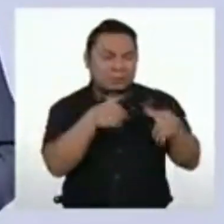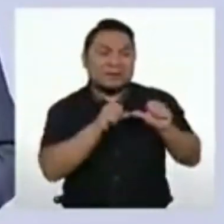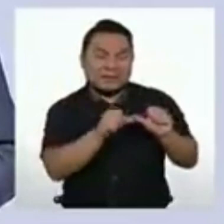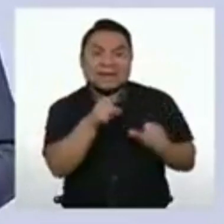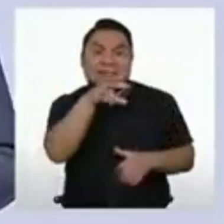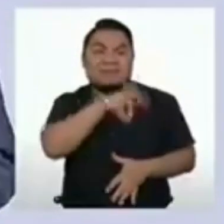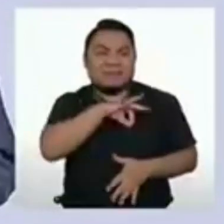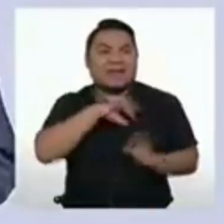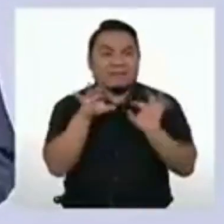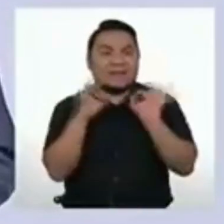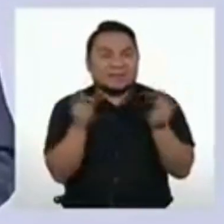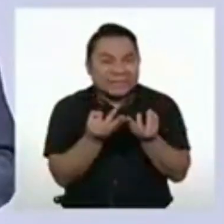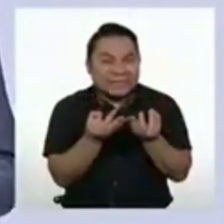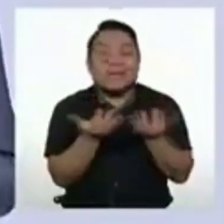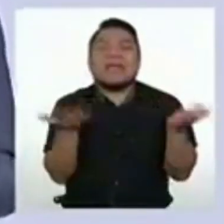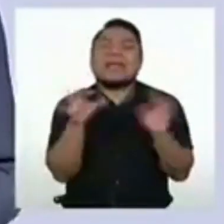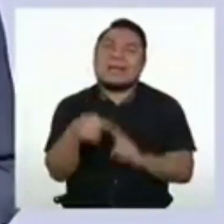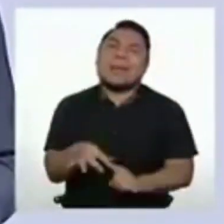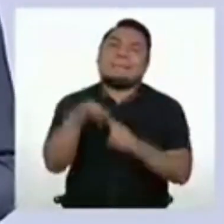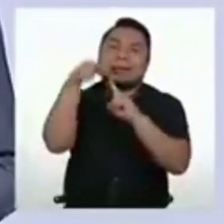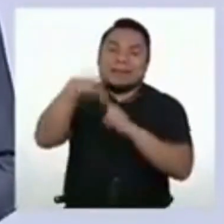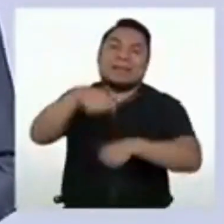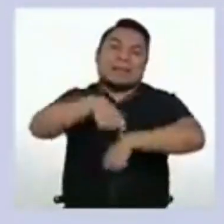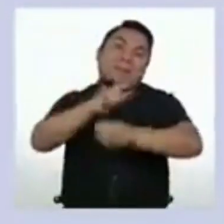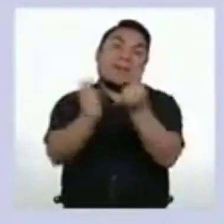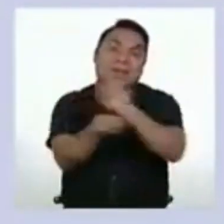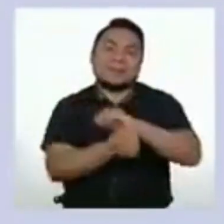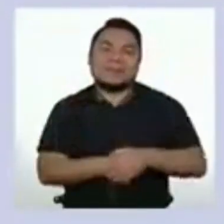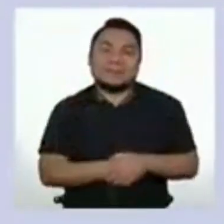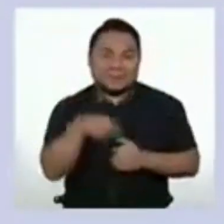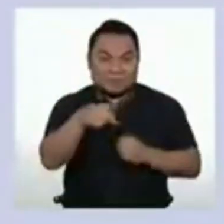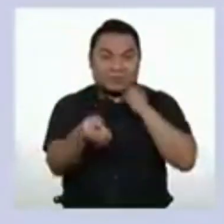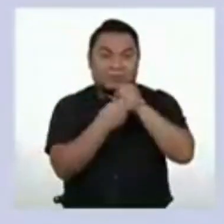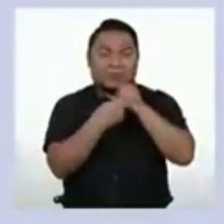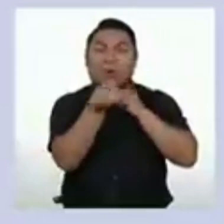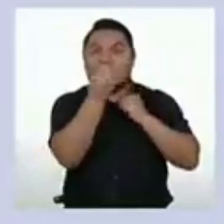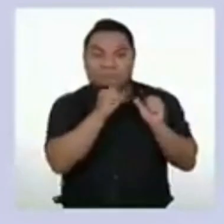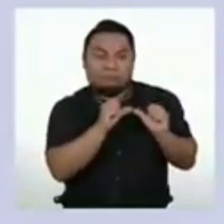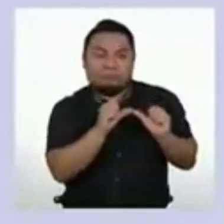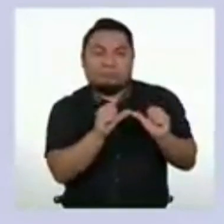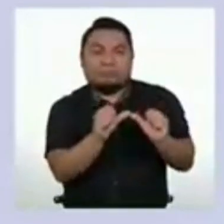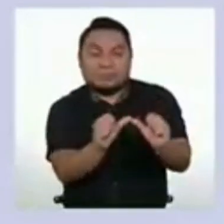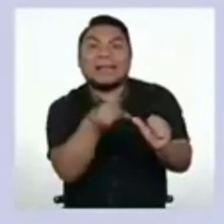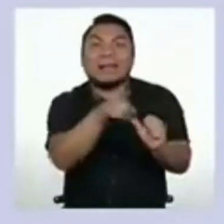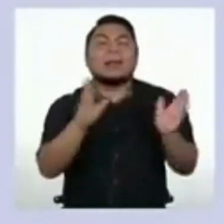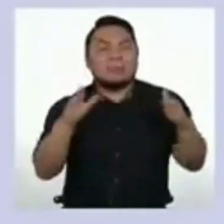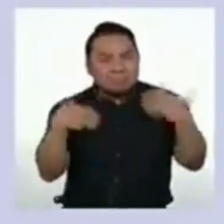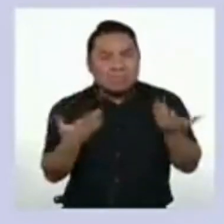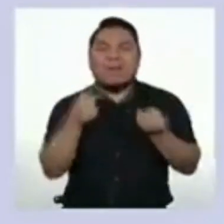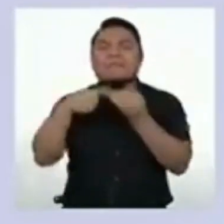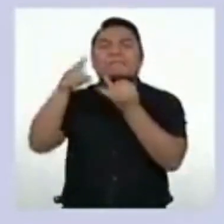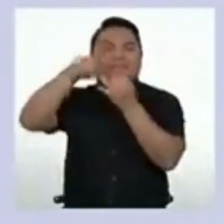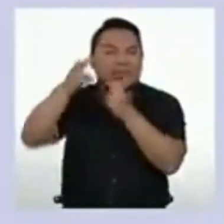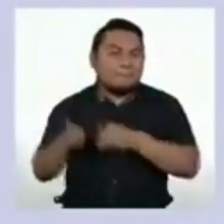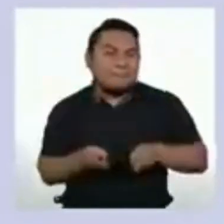nuestras familias, especialmente en esta época de cambios. Para conservar alimentos existen una gran variedad de